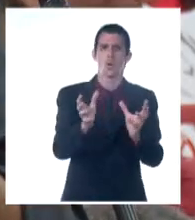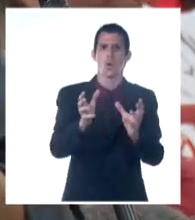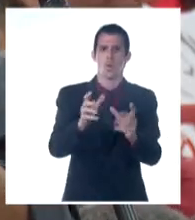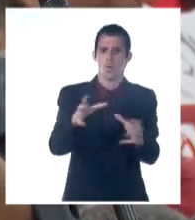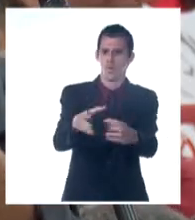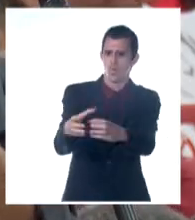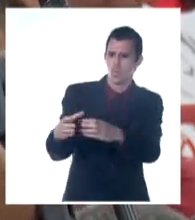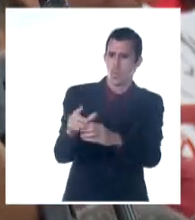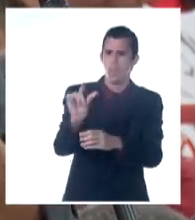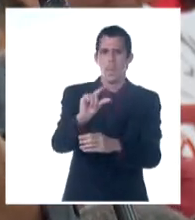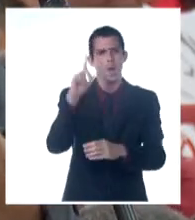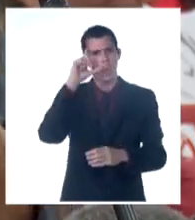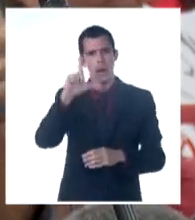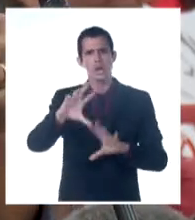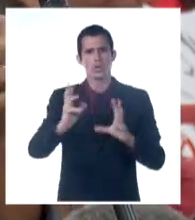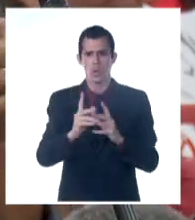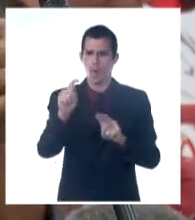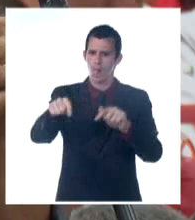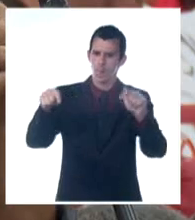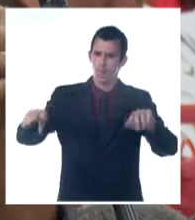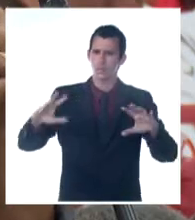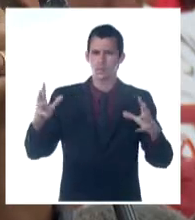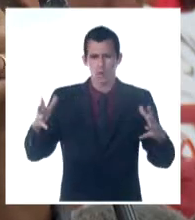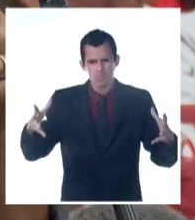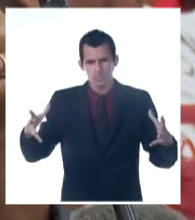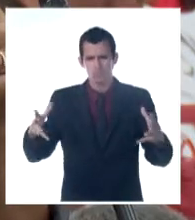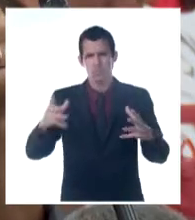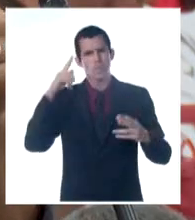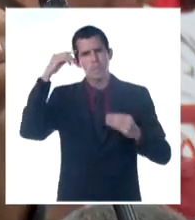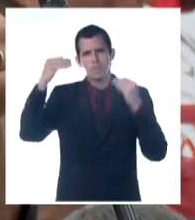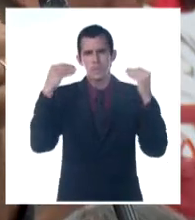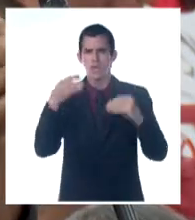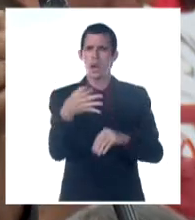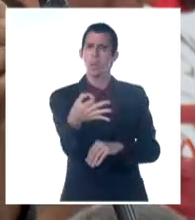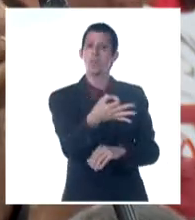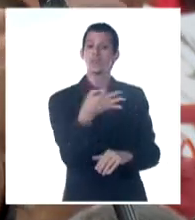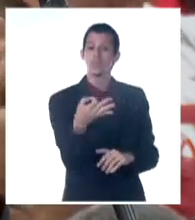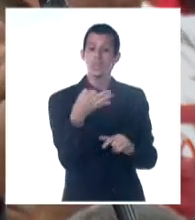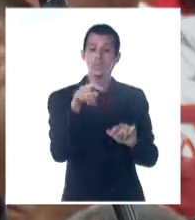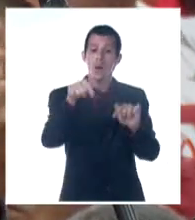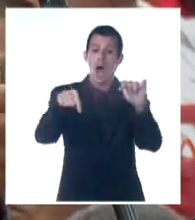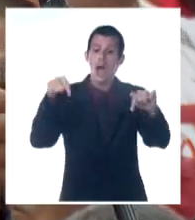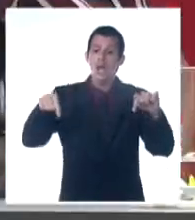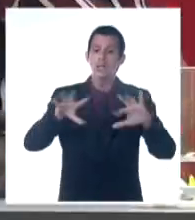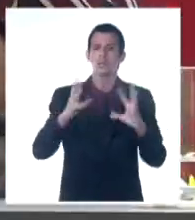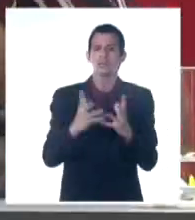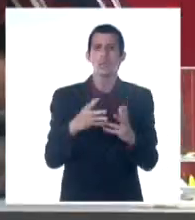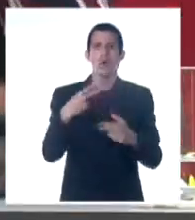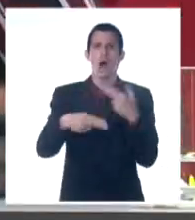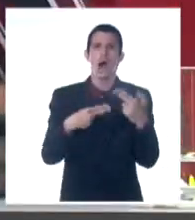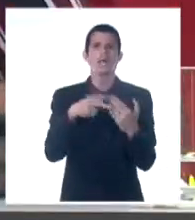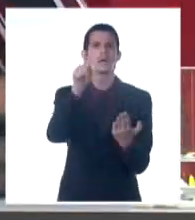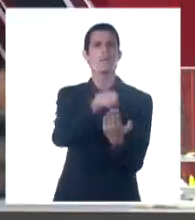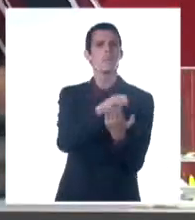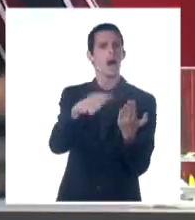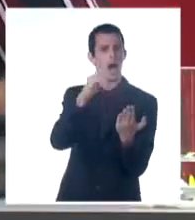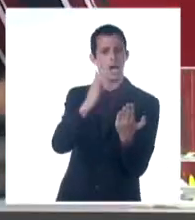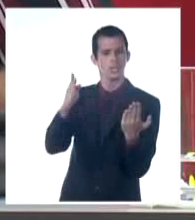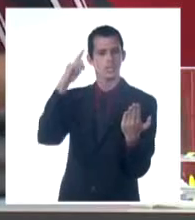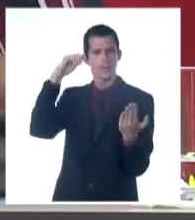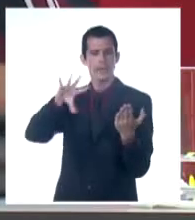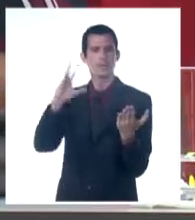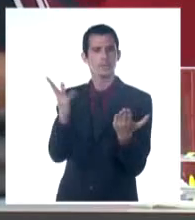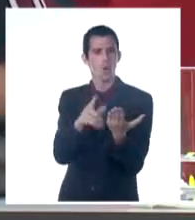más descentralizado. Y tiene que haber una estrategia a nivel municipal que llegue a cada uno de sus productores. Insistió Díaz-Canel